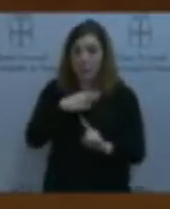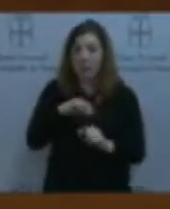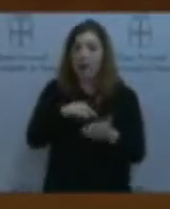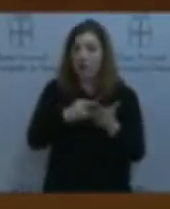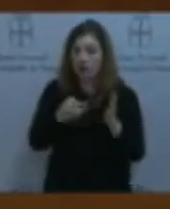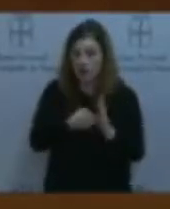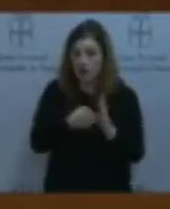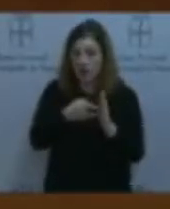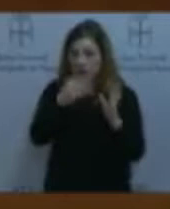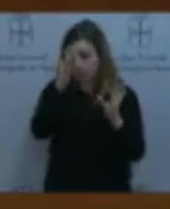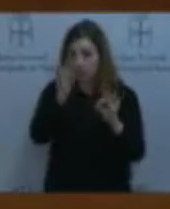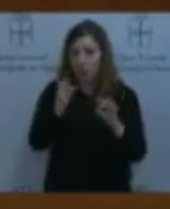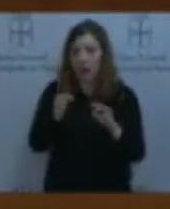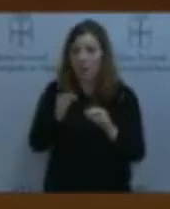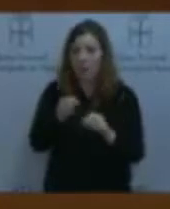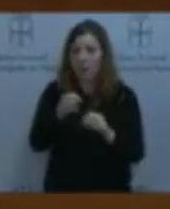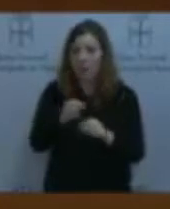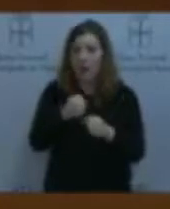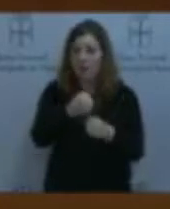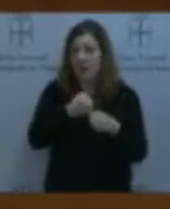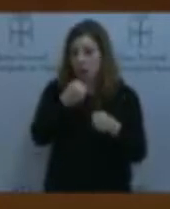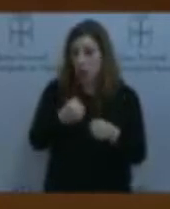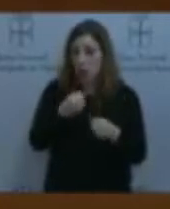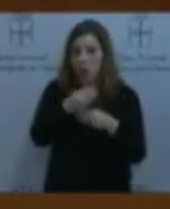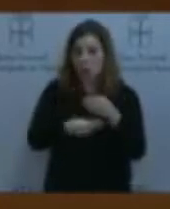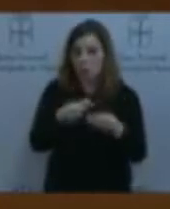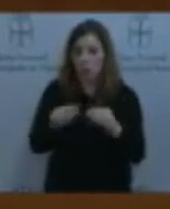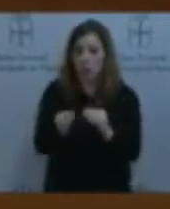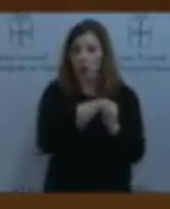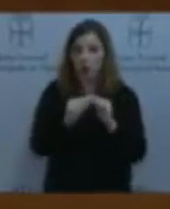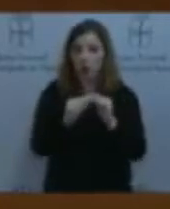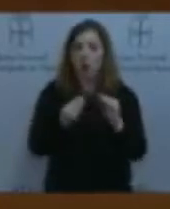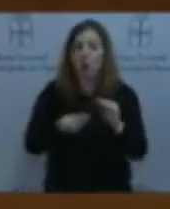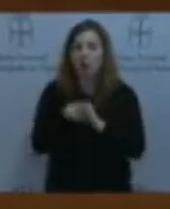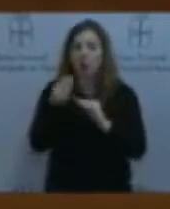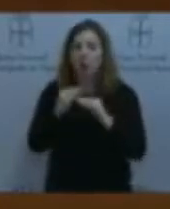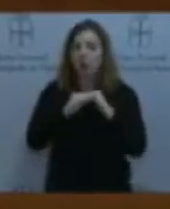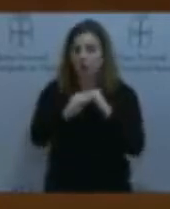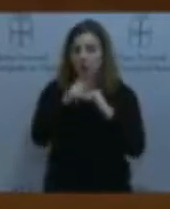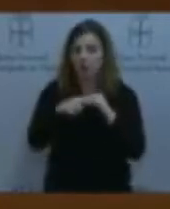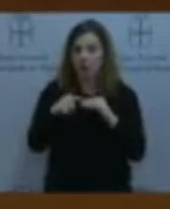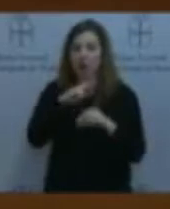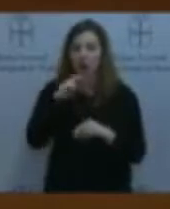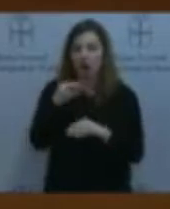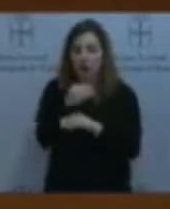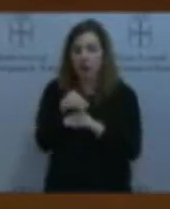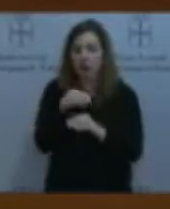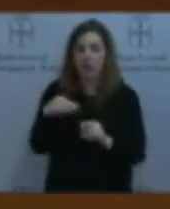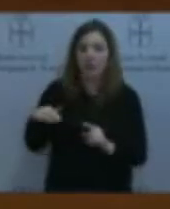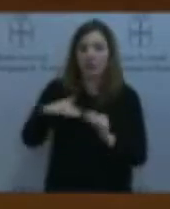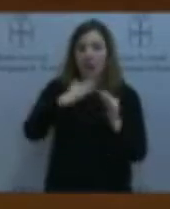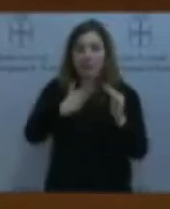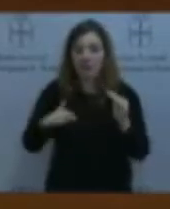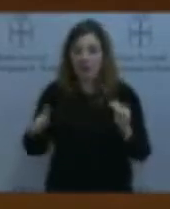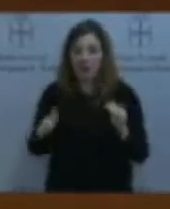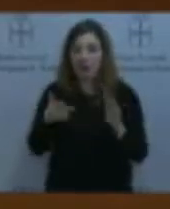uso común con una producción sostenible y conservación del paisaje, son pagos anuales por hectárea de superficie admisible por